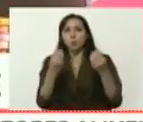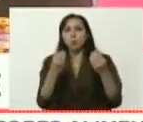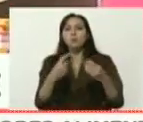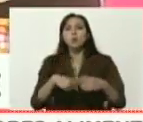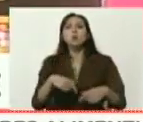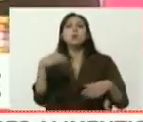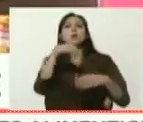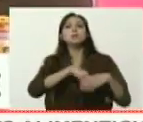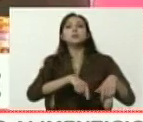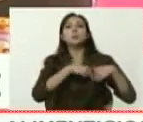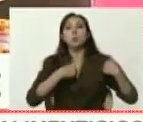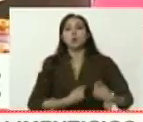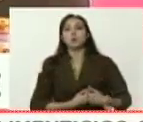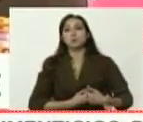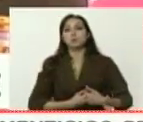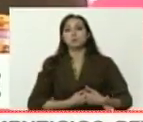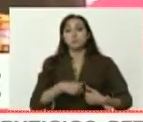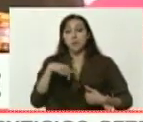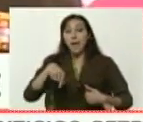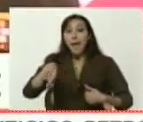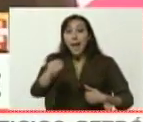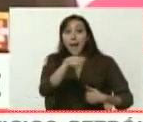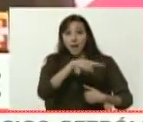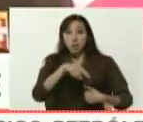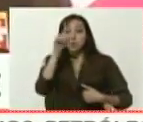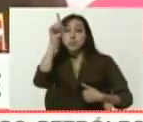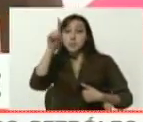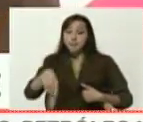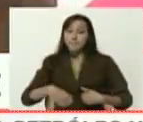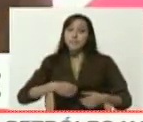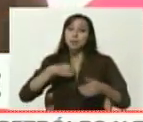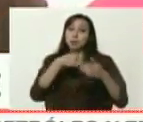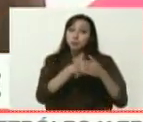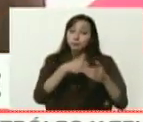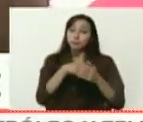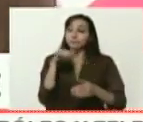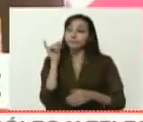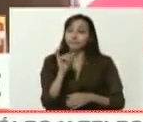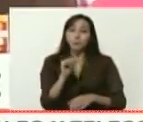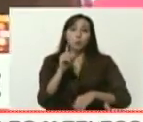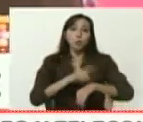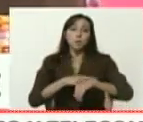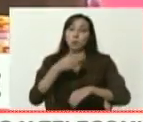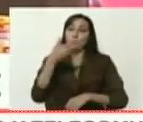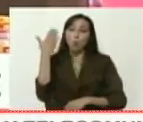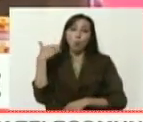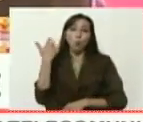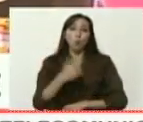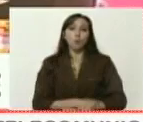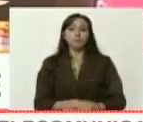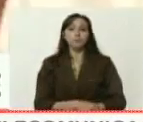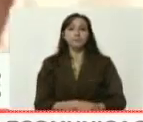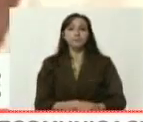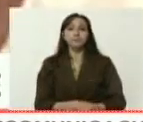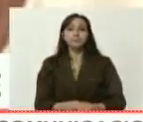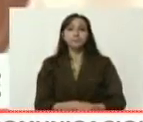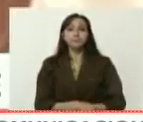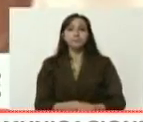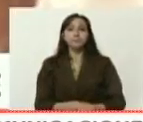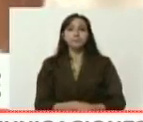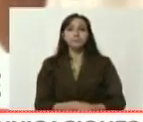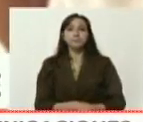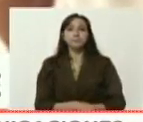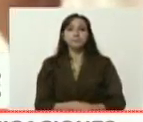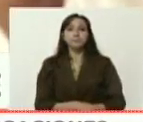corazones. Ellos lucharon en esas décadas y las que les precedieron, cuando la mayoría de